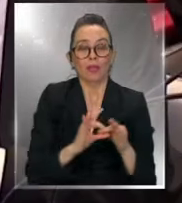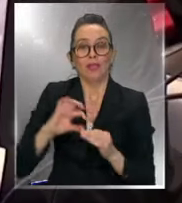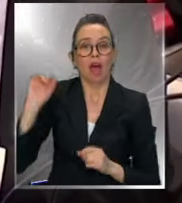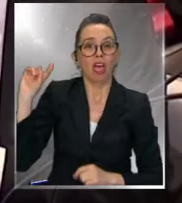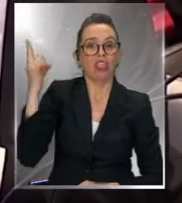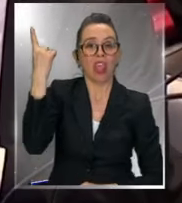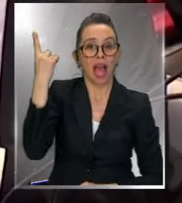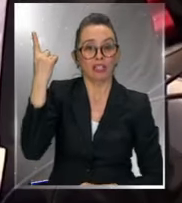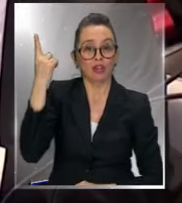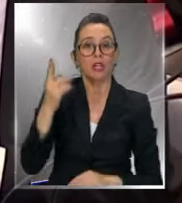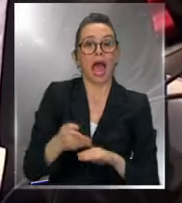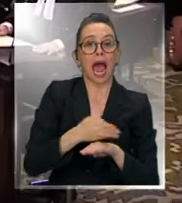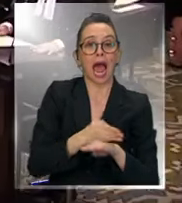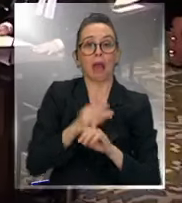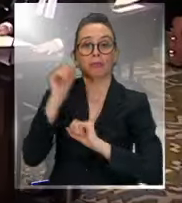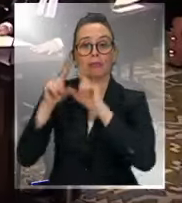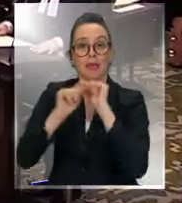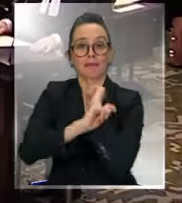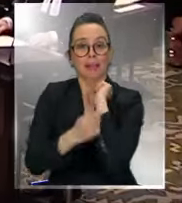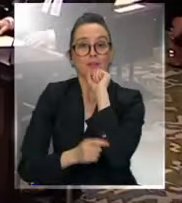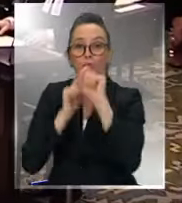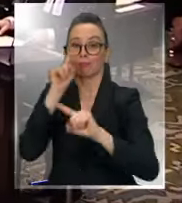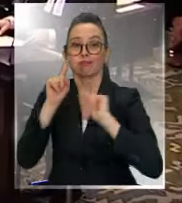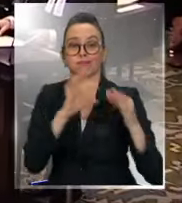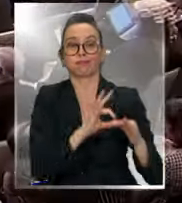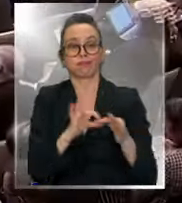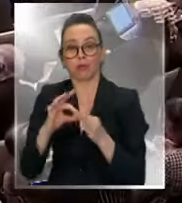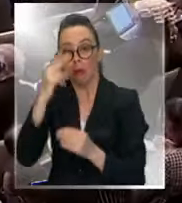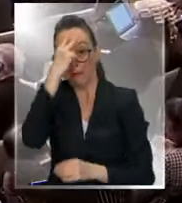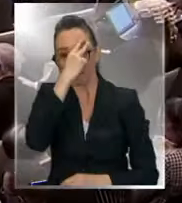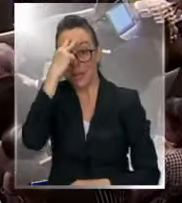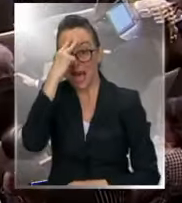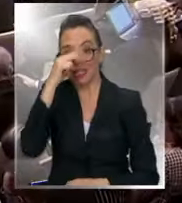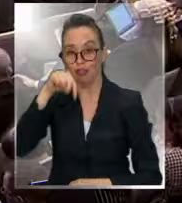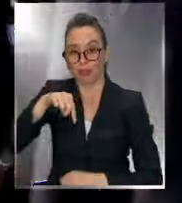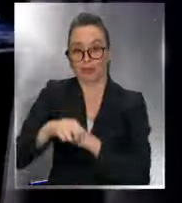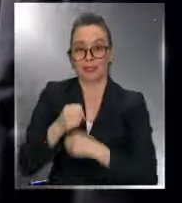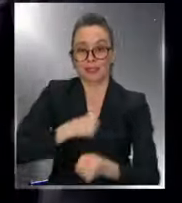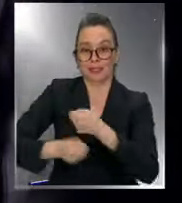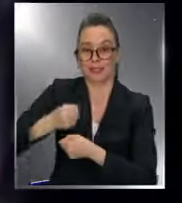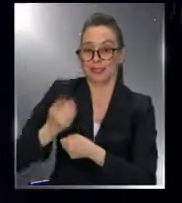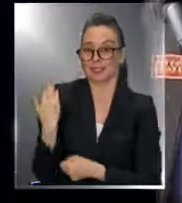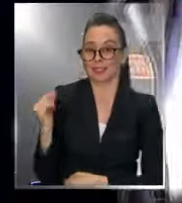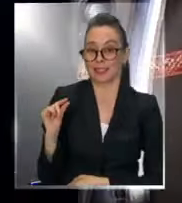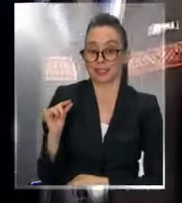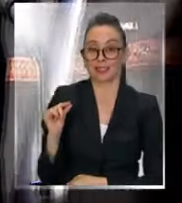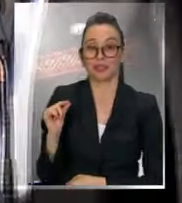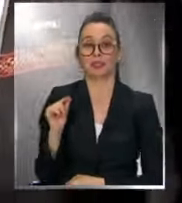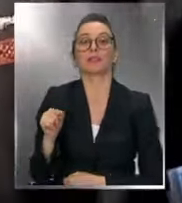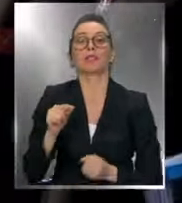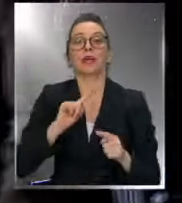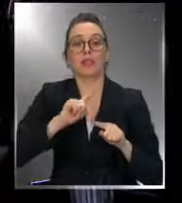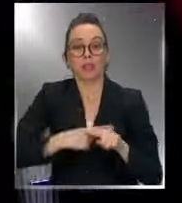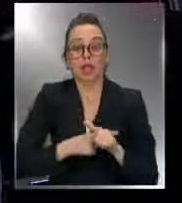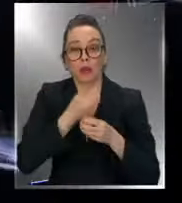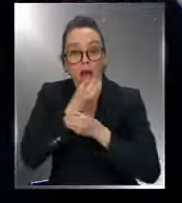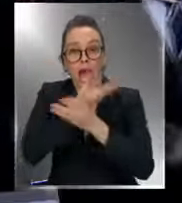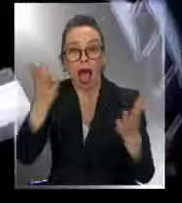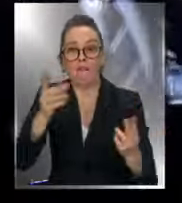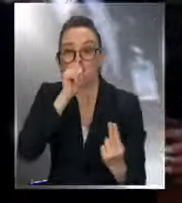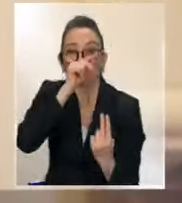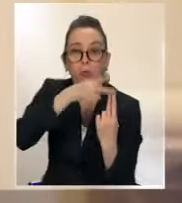en la Corte Internacional de La Haya en marzo pasado. La antesala para una nueva y polémica declaración a través de las redes